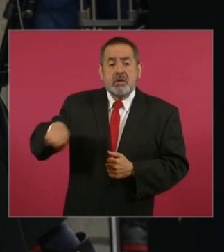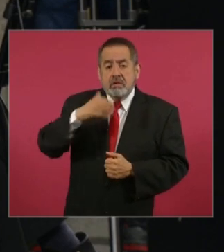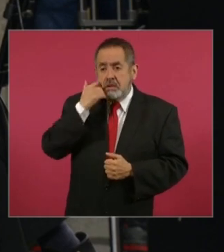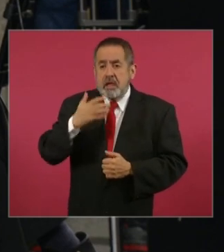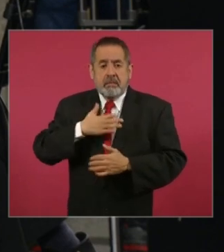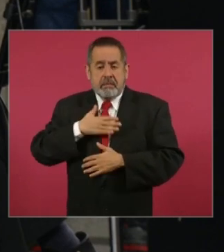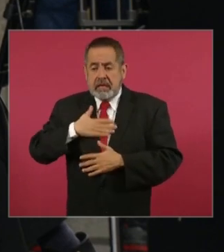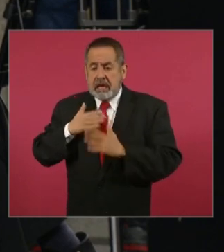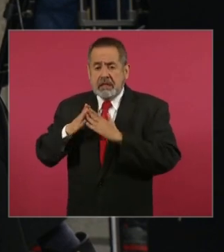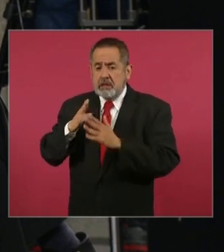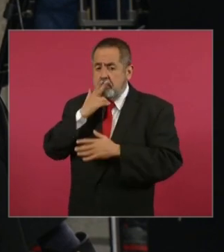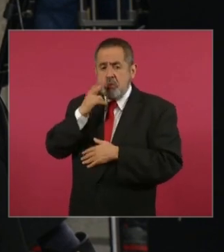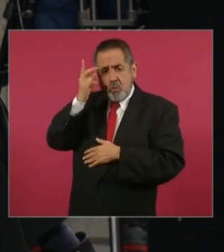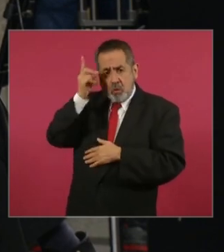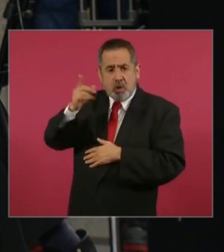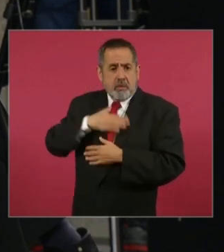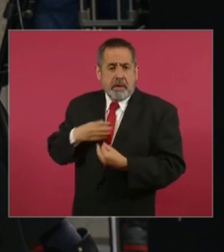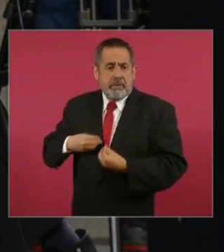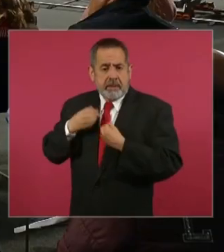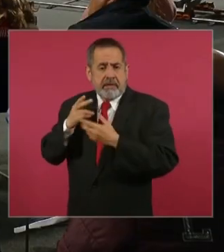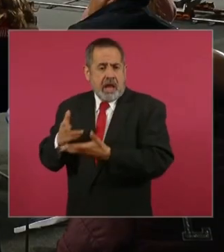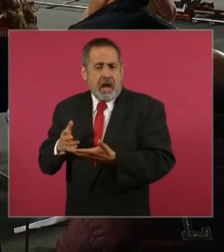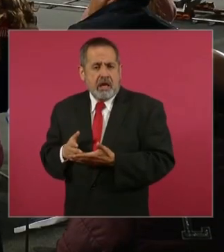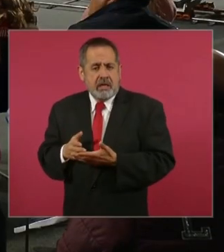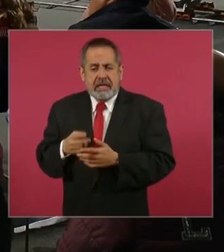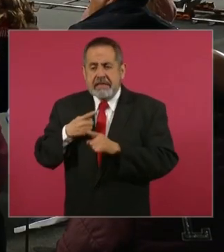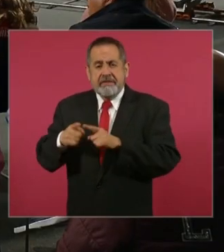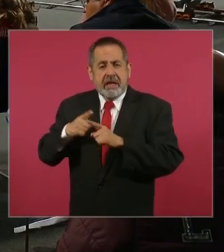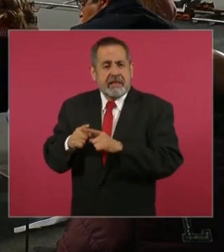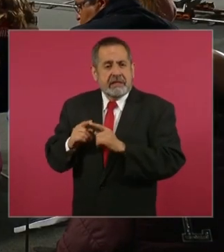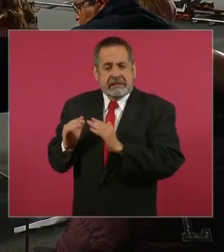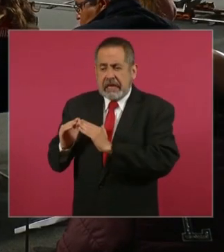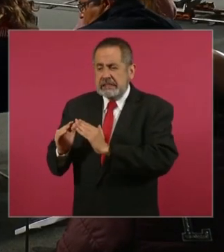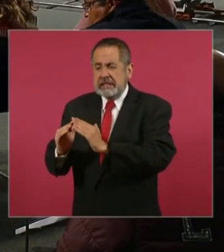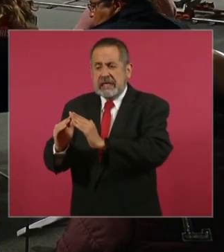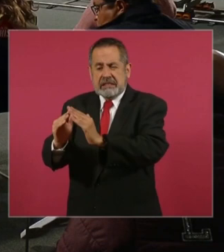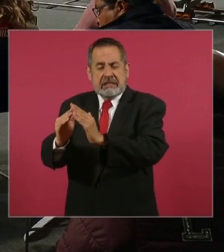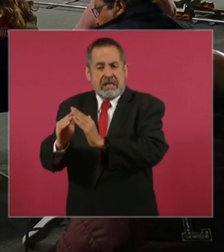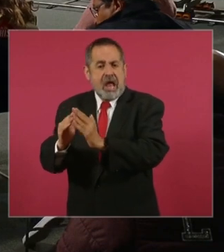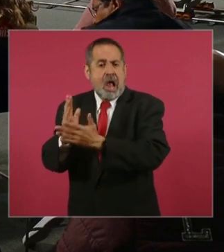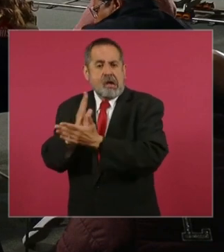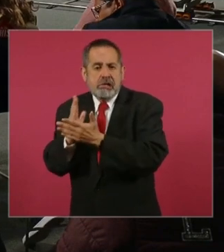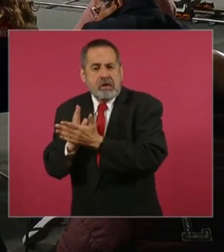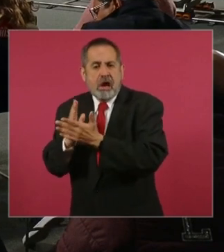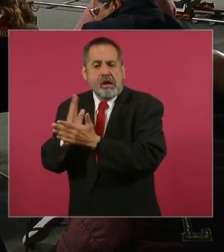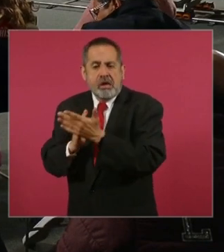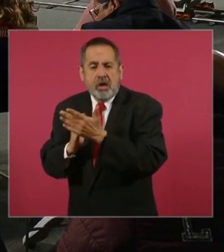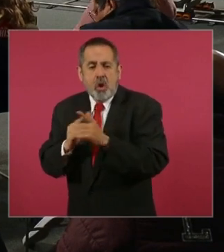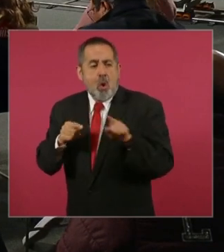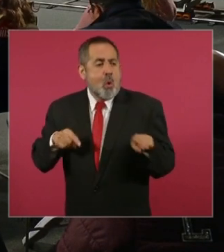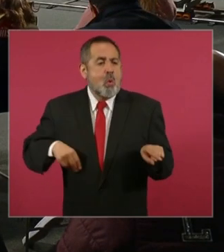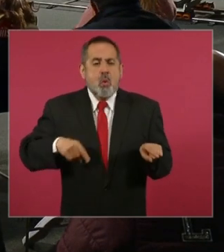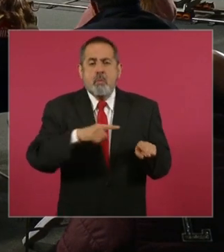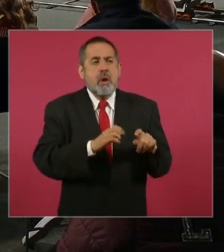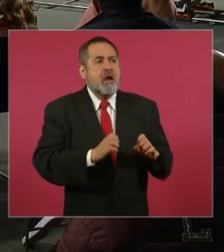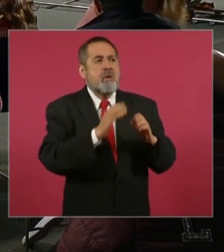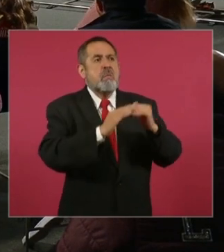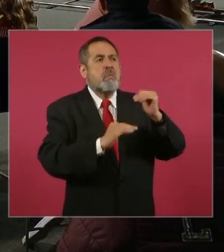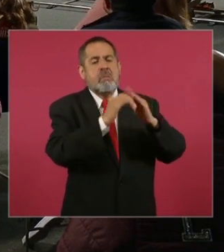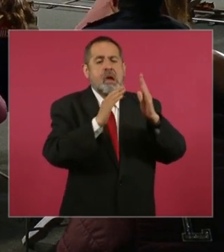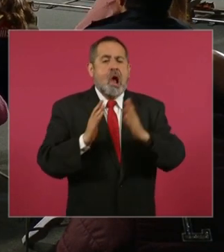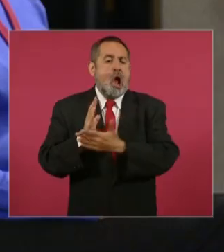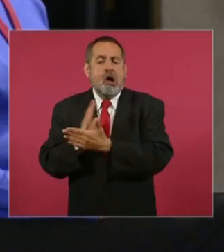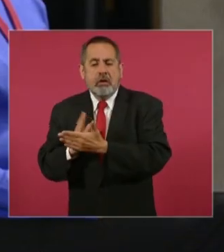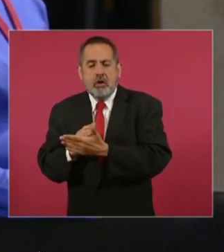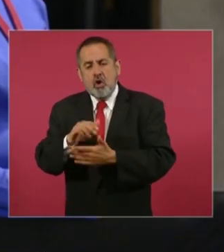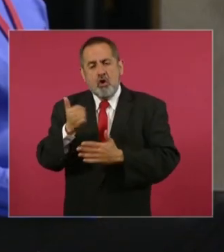su patrimonio y su vida. Son varias construcciones, no nada más estas. Está un